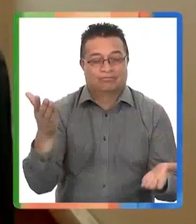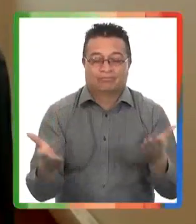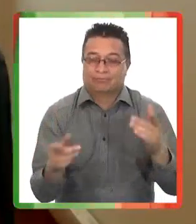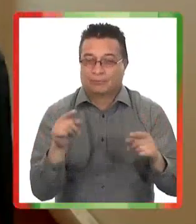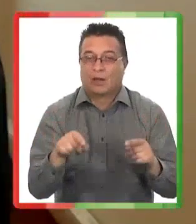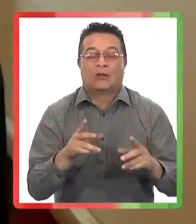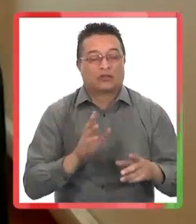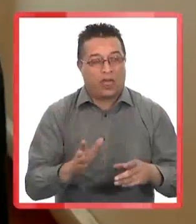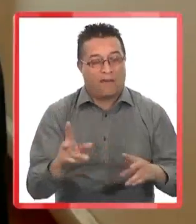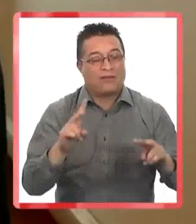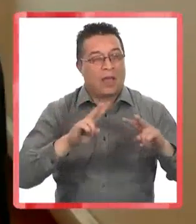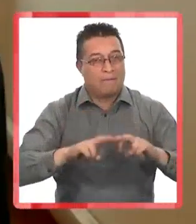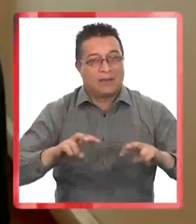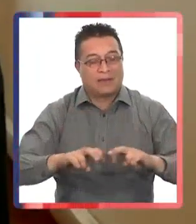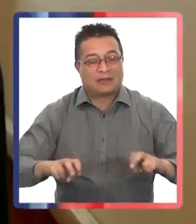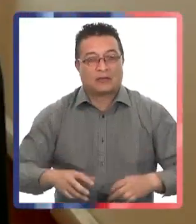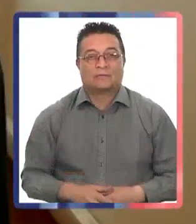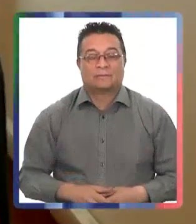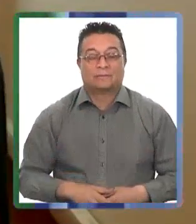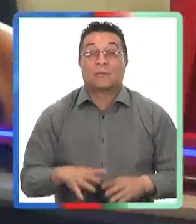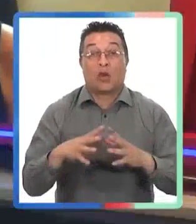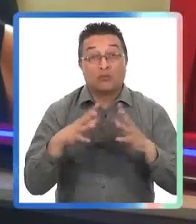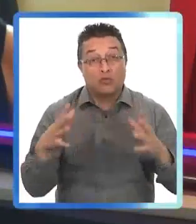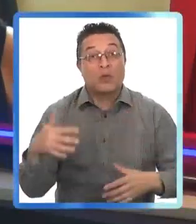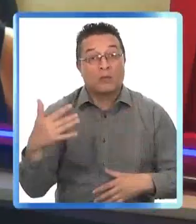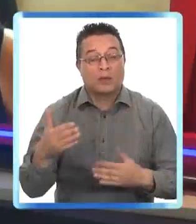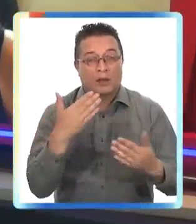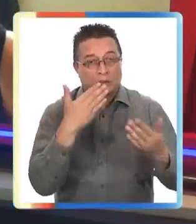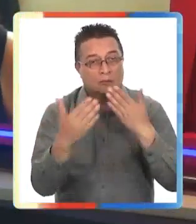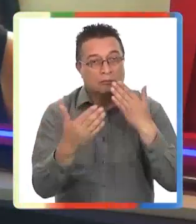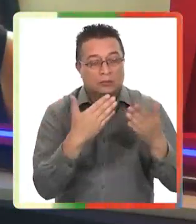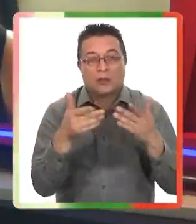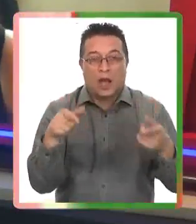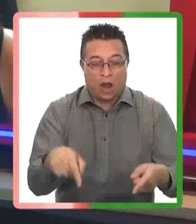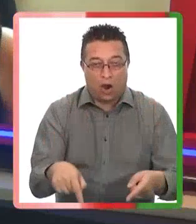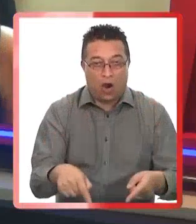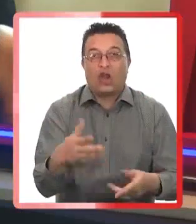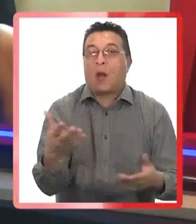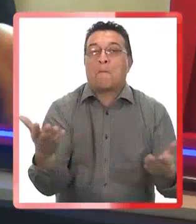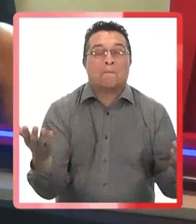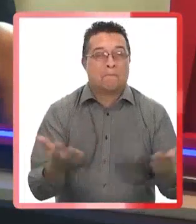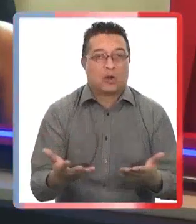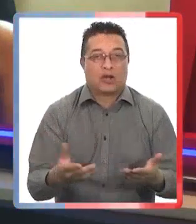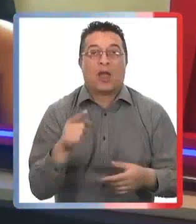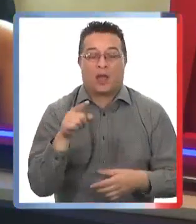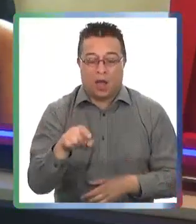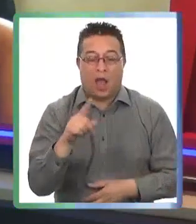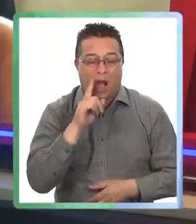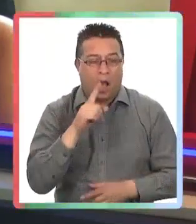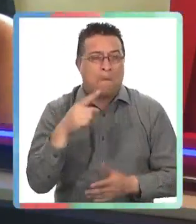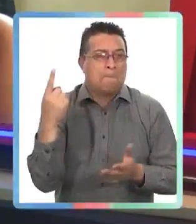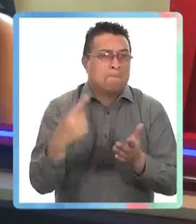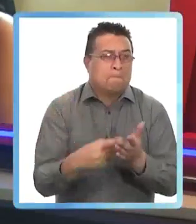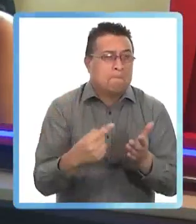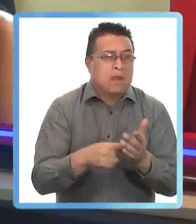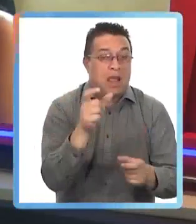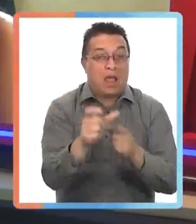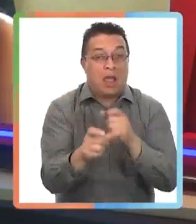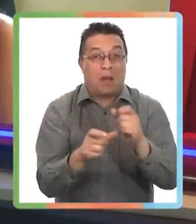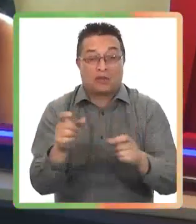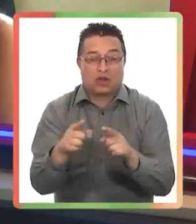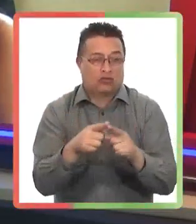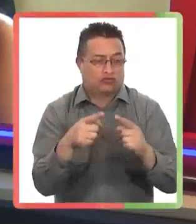algo que todavía, como te digo, está en investigación. Es muy importante la conversación que vamos a tener hoy porque ocurre que hay